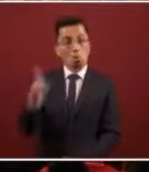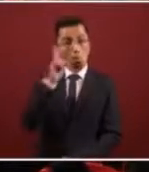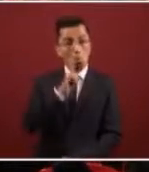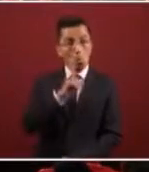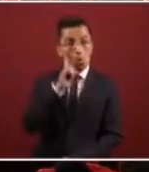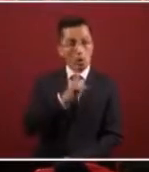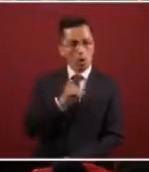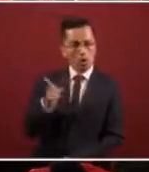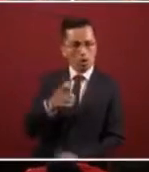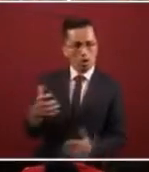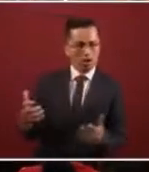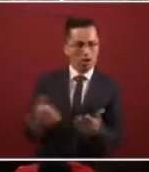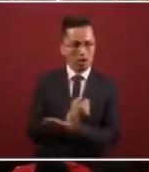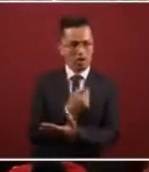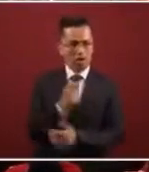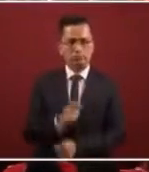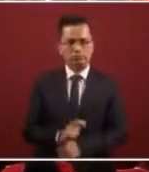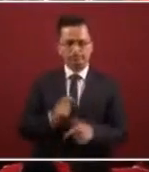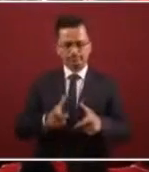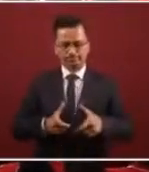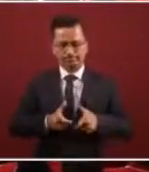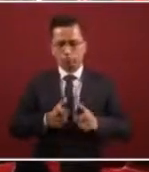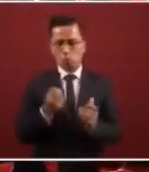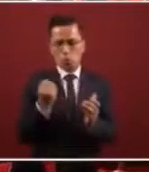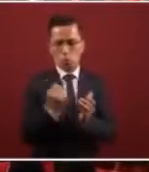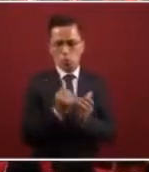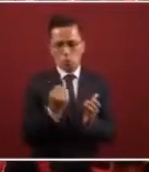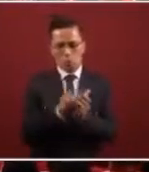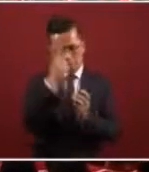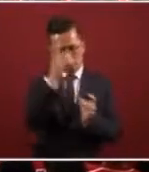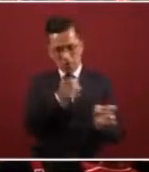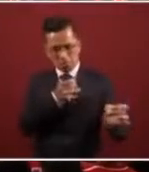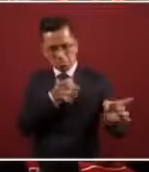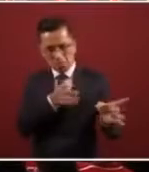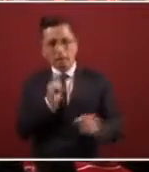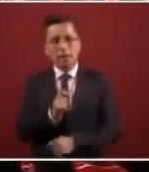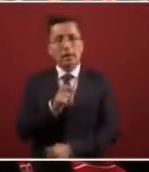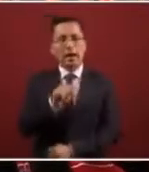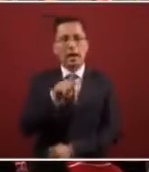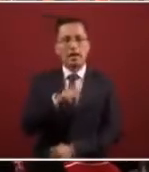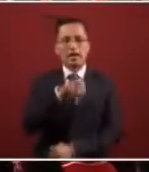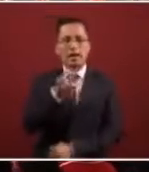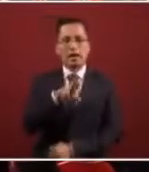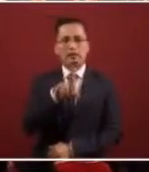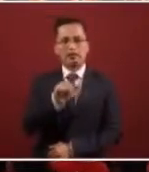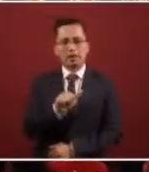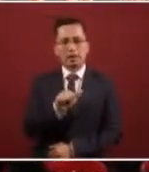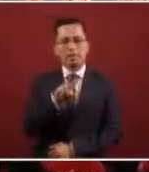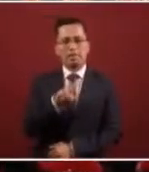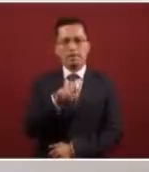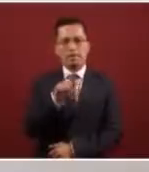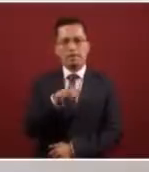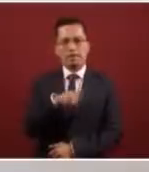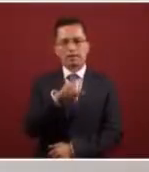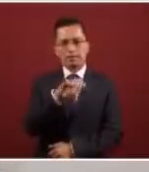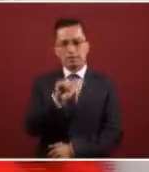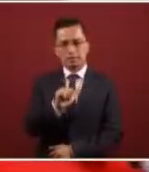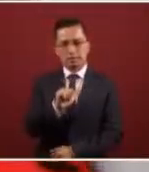La ganadora de medalla de oro en la disciplina de tiro con arco, Alejandra Valencia Trujillo.